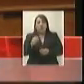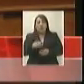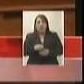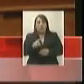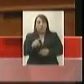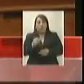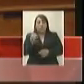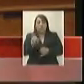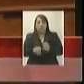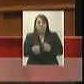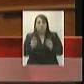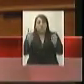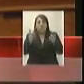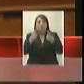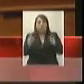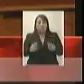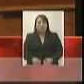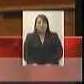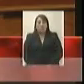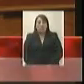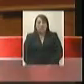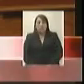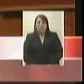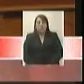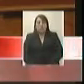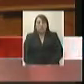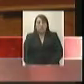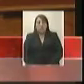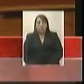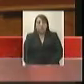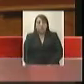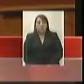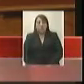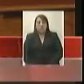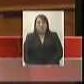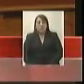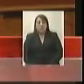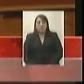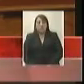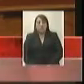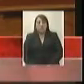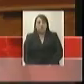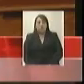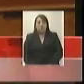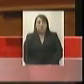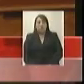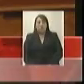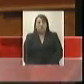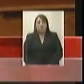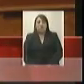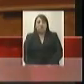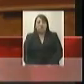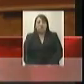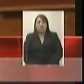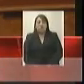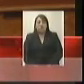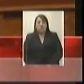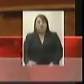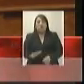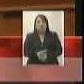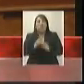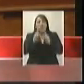de sus últimas navidades una navidad llena de felicidad y de sonrisa. Le